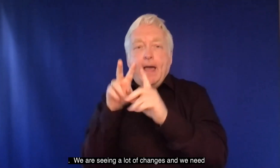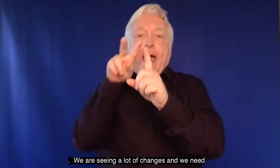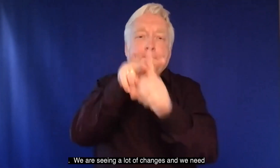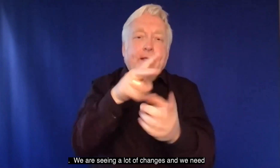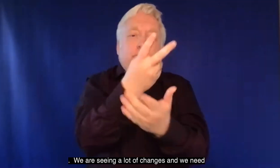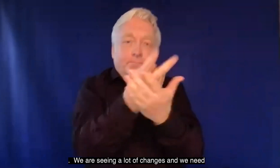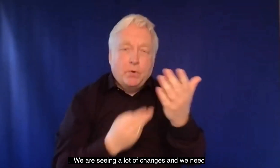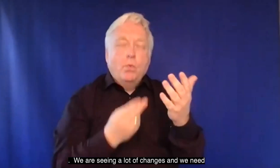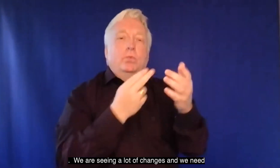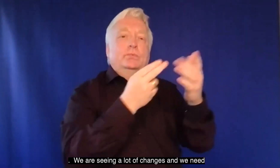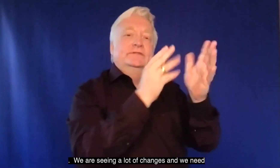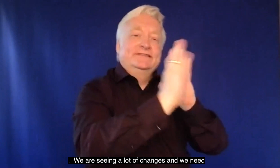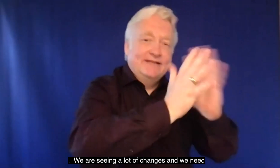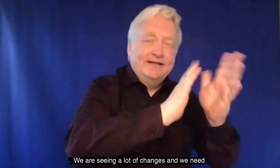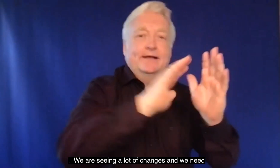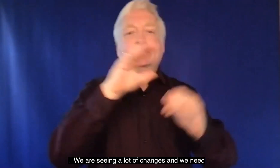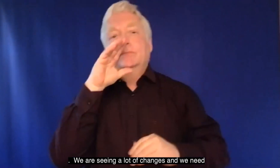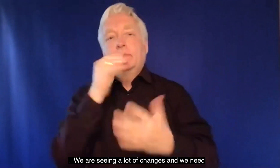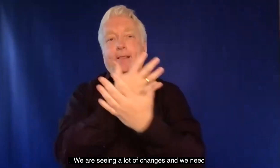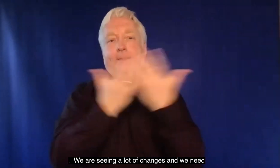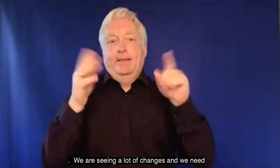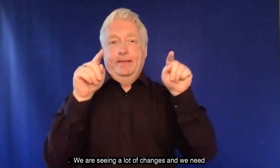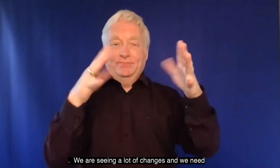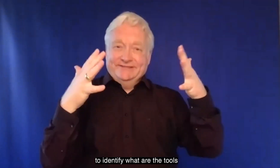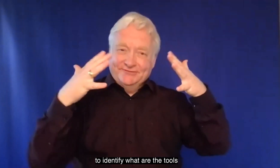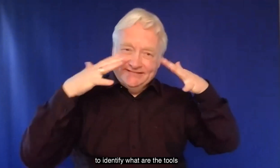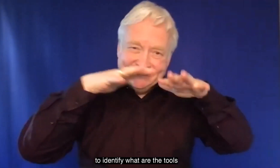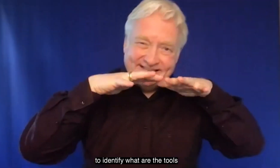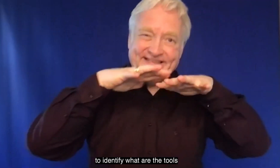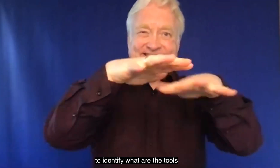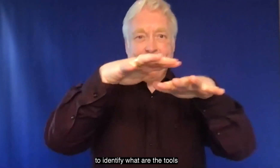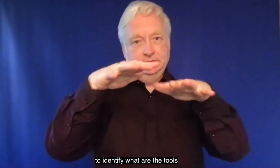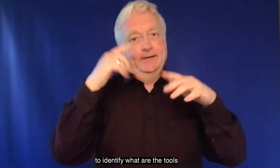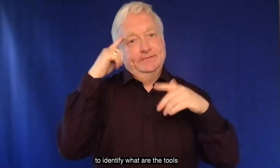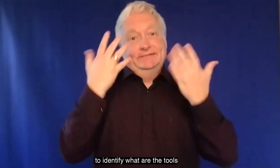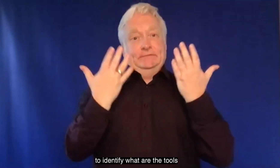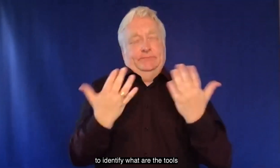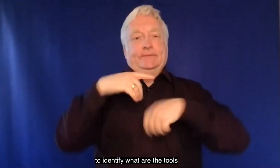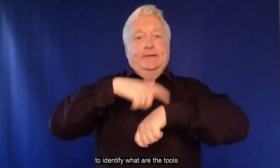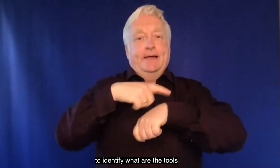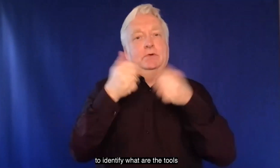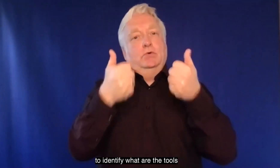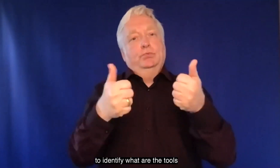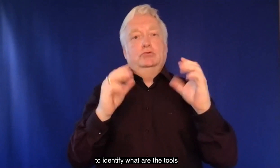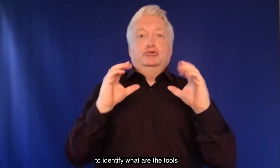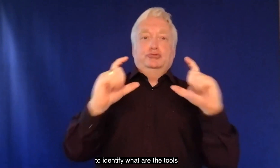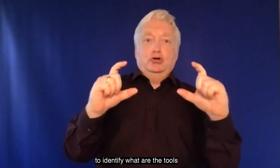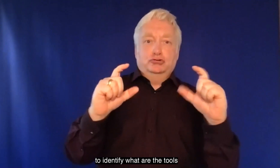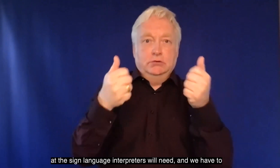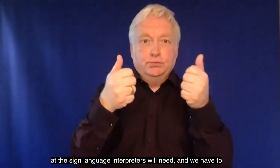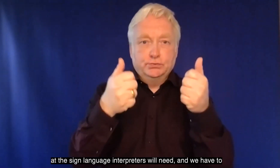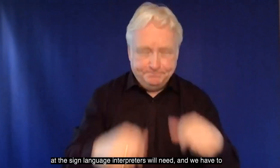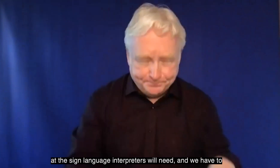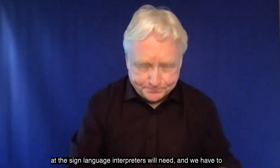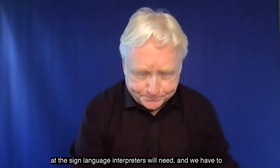y aplicarlo a lo que es la formación de intérpretes de lengua de signos, al mismo tiempo que de intérpretes de lenguas orales, obviamente.